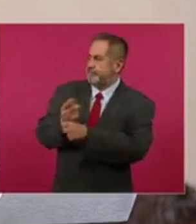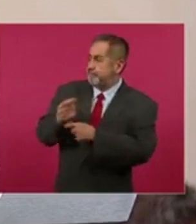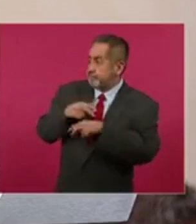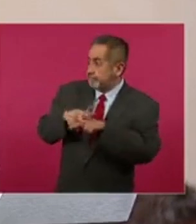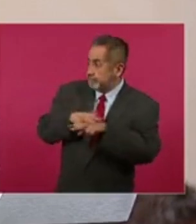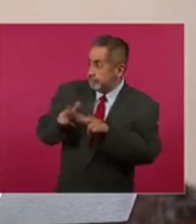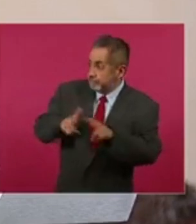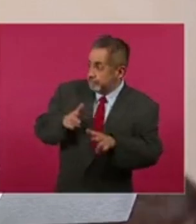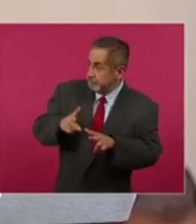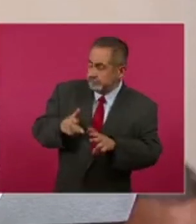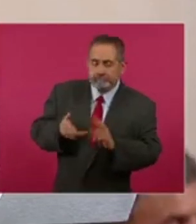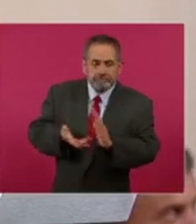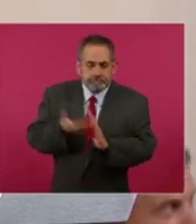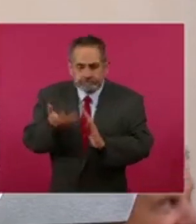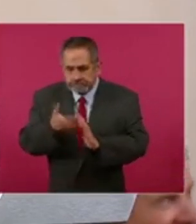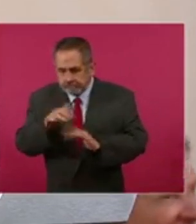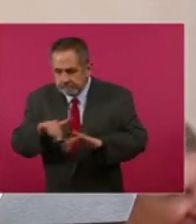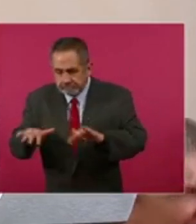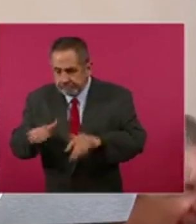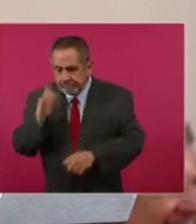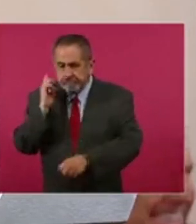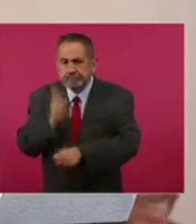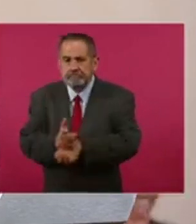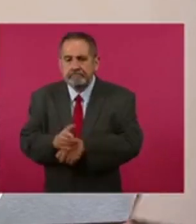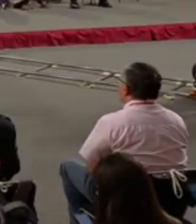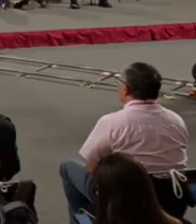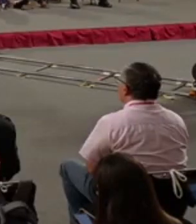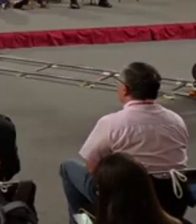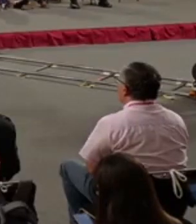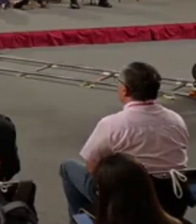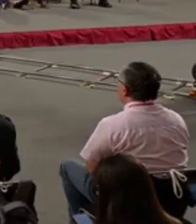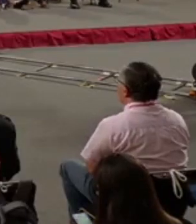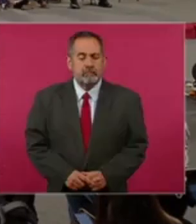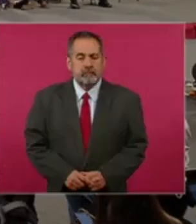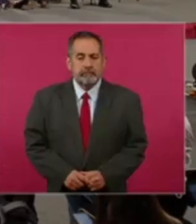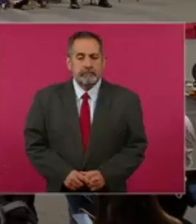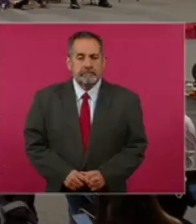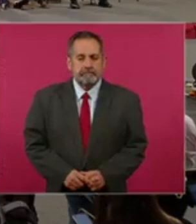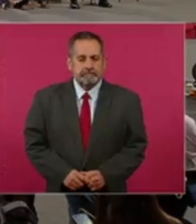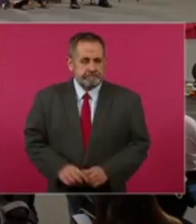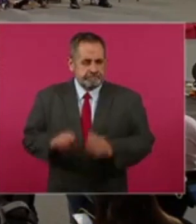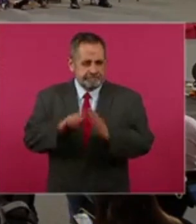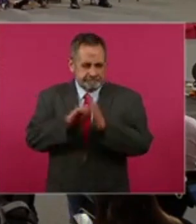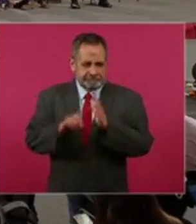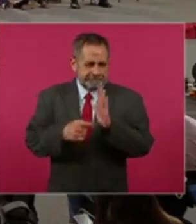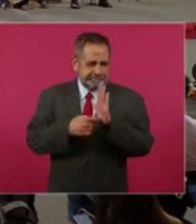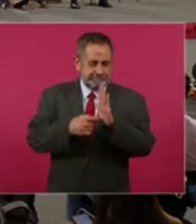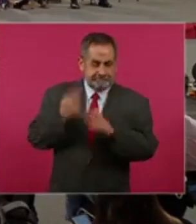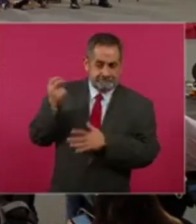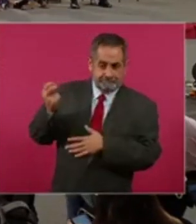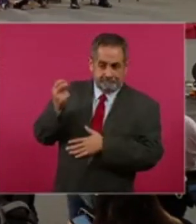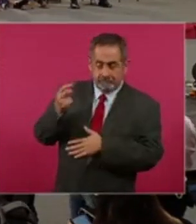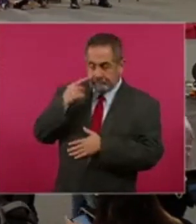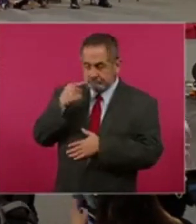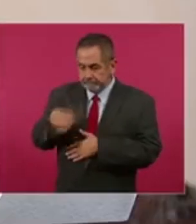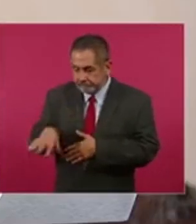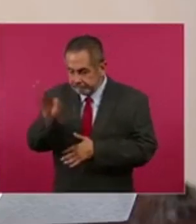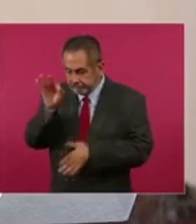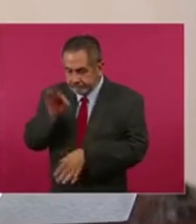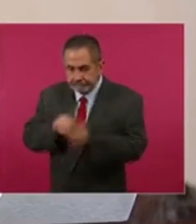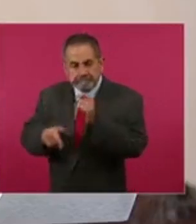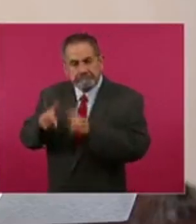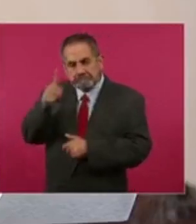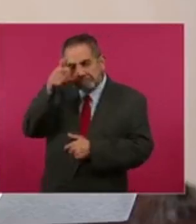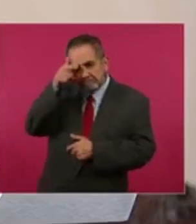Antropología e Historia Diego Hernández brindó un reporte sobre las tareas de salvamento arqueológico y la aplicación